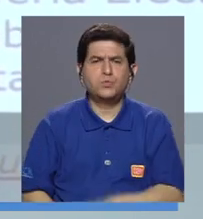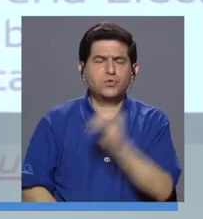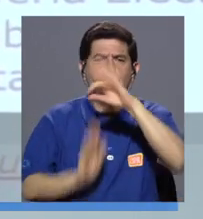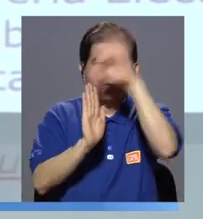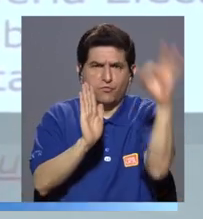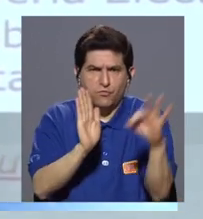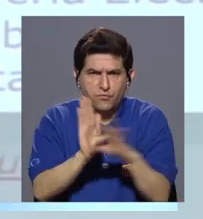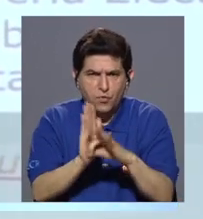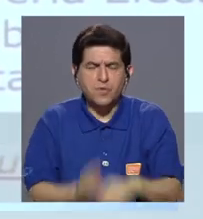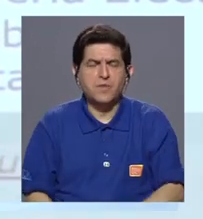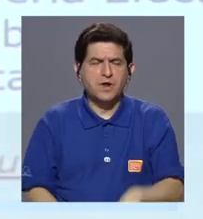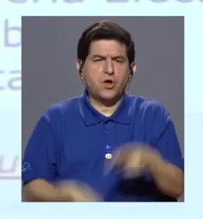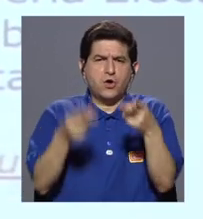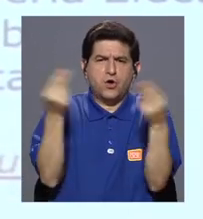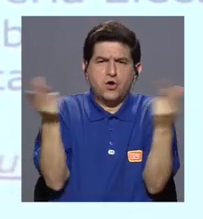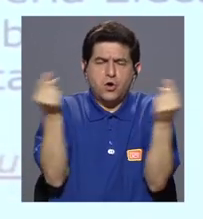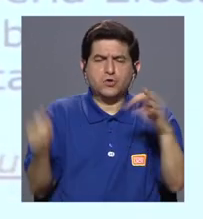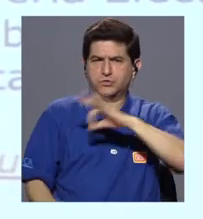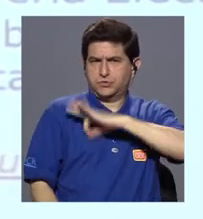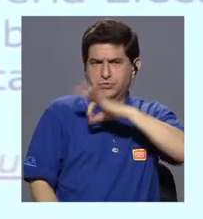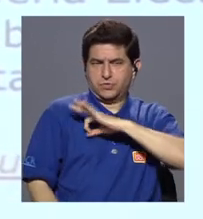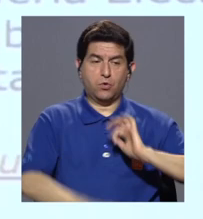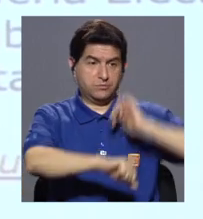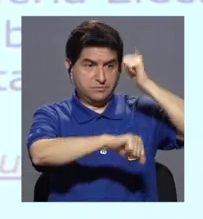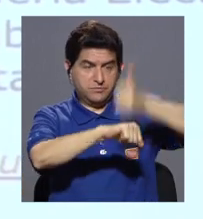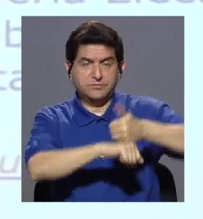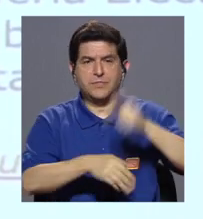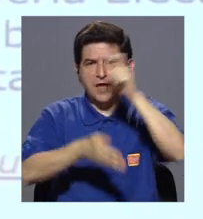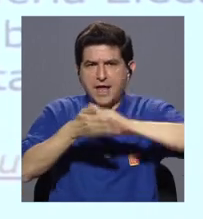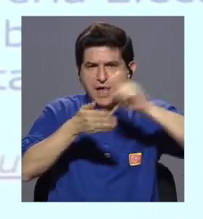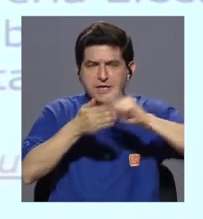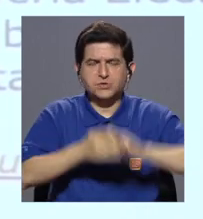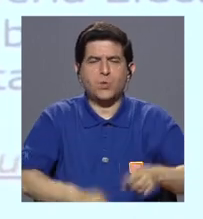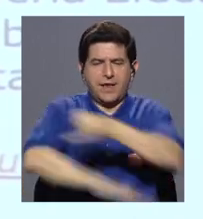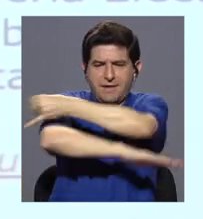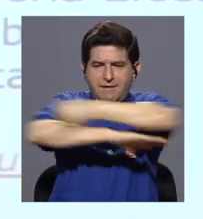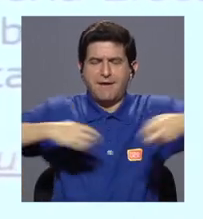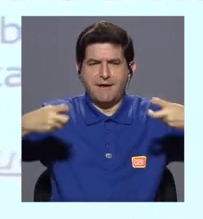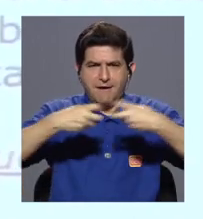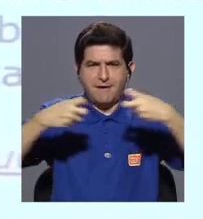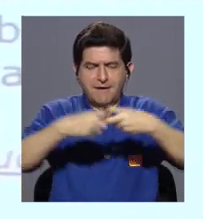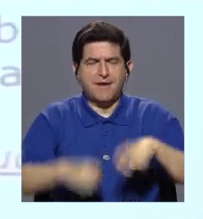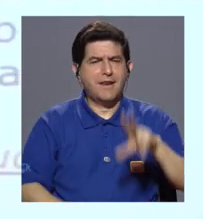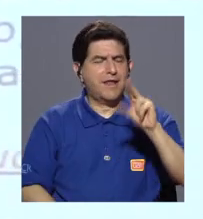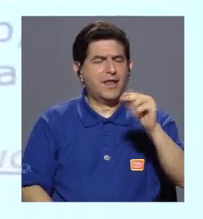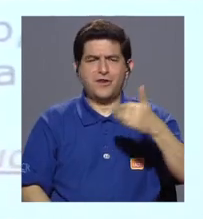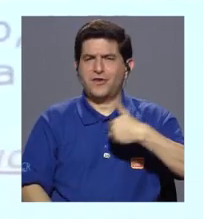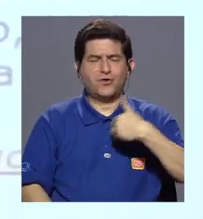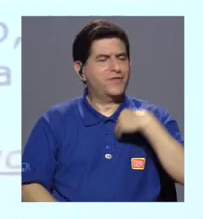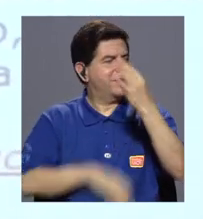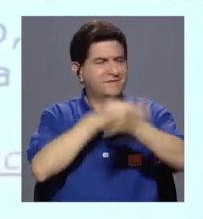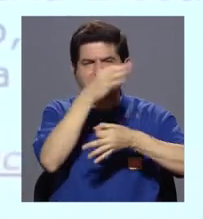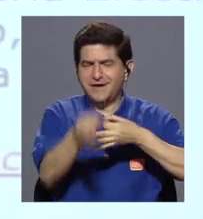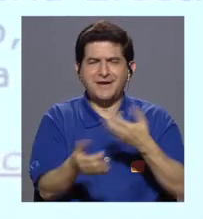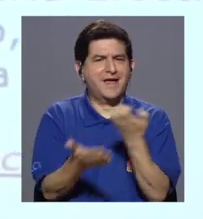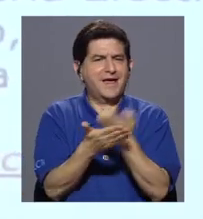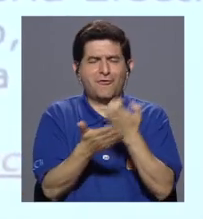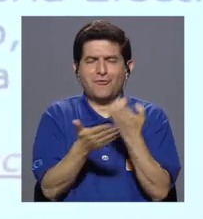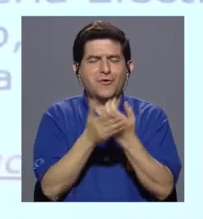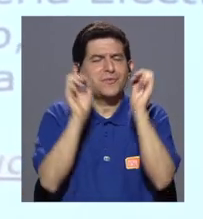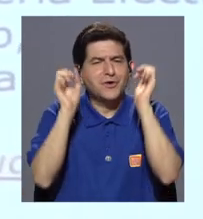fórmula de costo-beneficio que ha formulado la Escuela de Ingeniería Eléctrica, aún no es rectal, no tenemos un